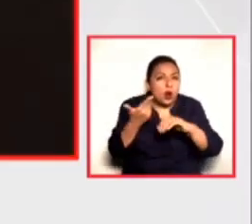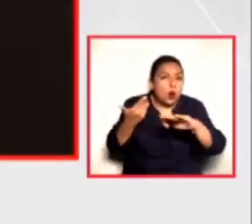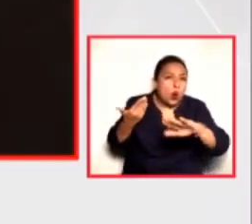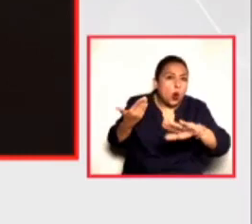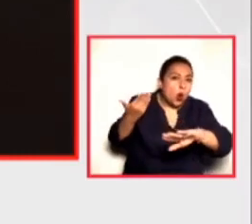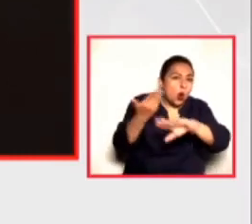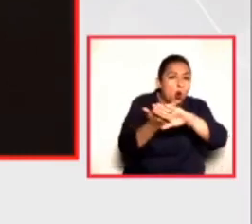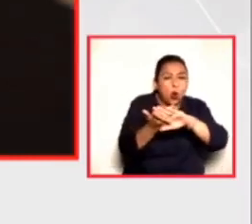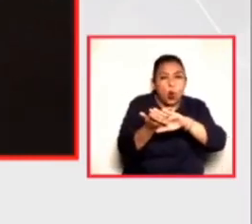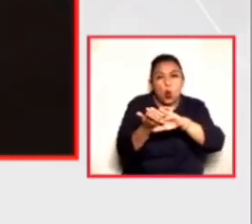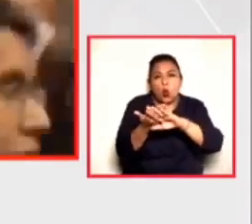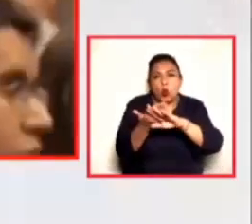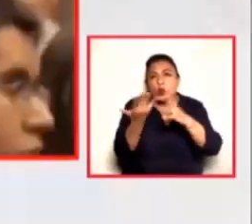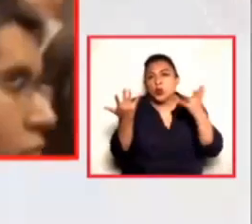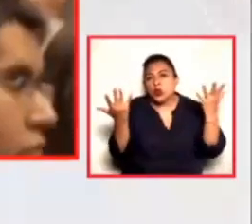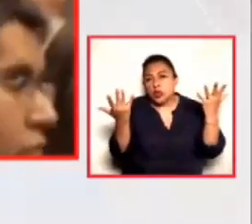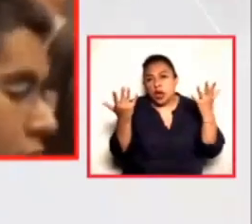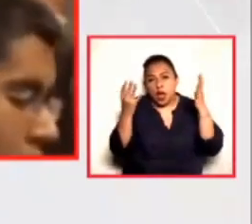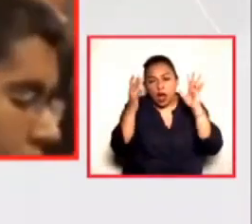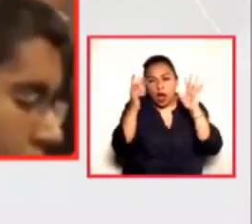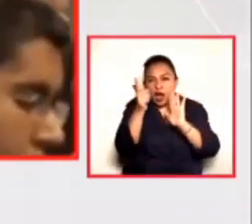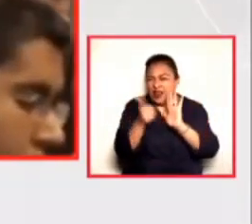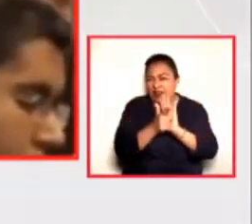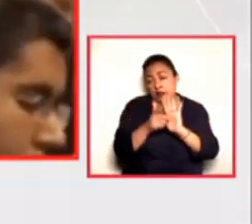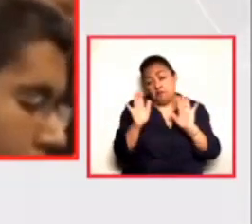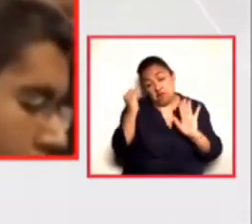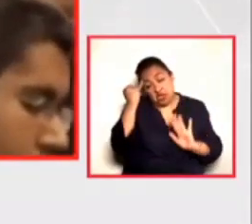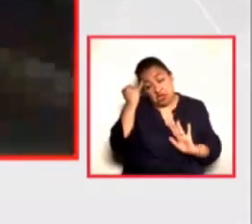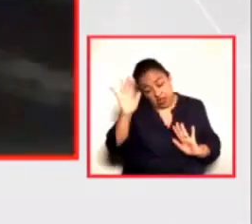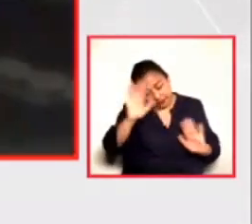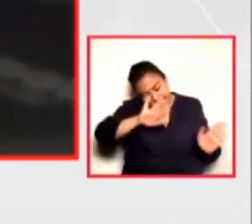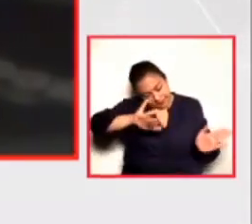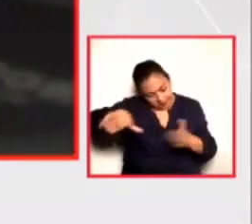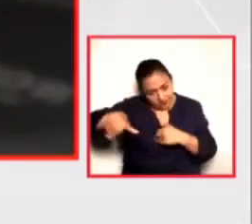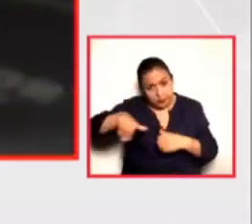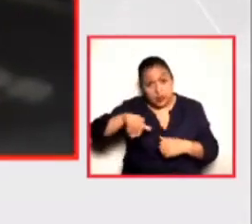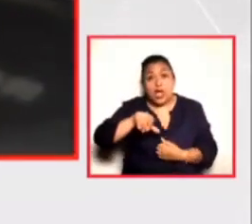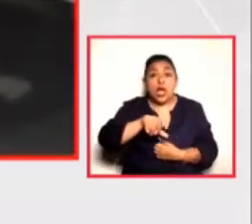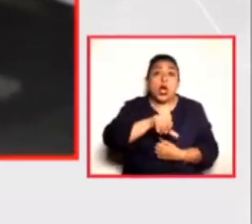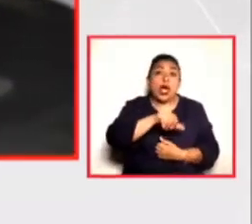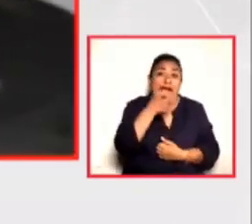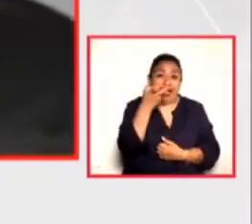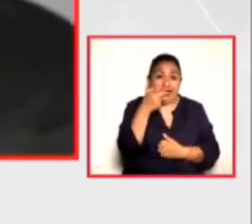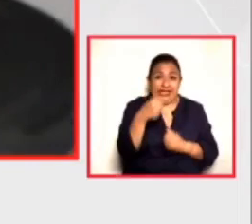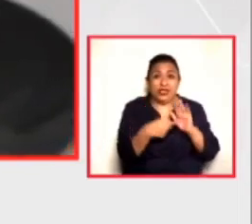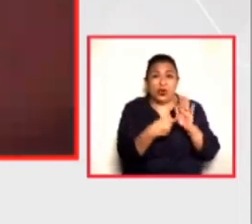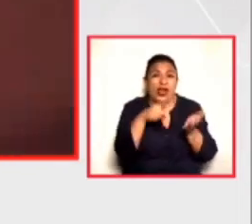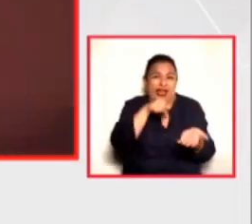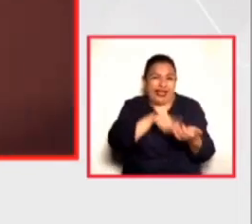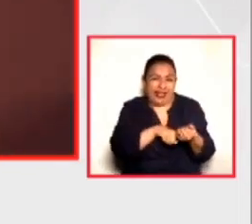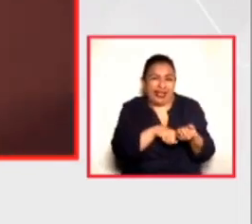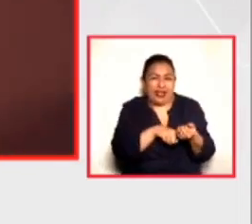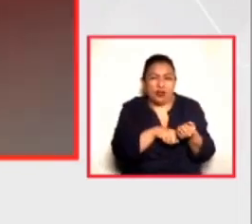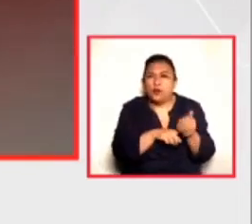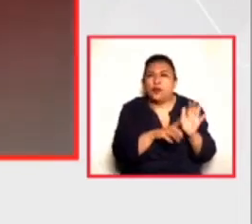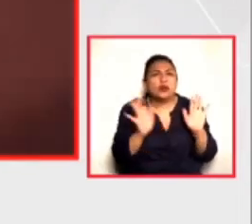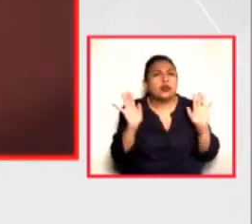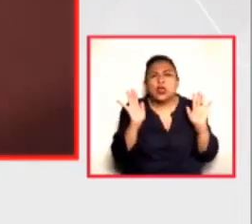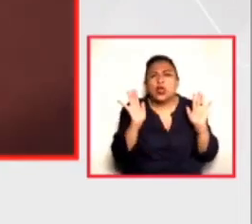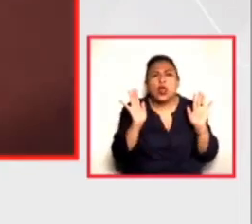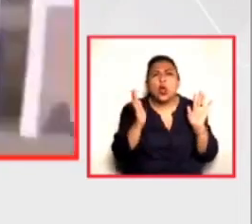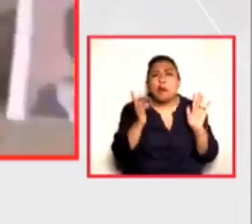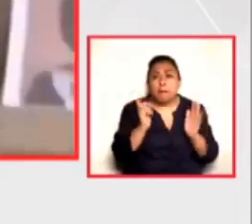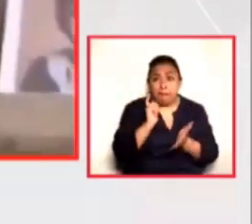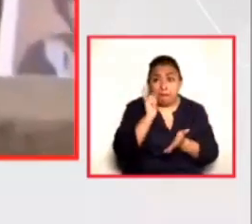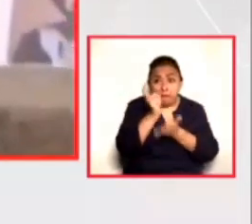la legalidad. Bueno, eso es una parte de lo que está atrás. No tienen viáticos,